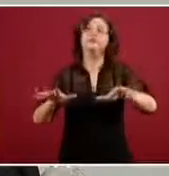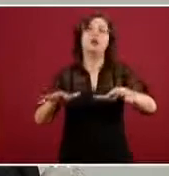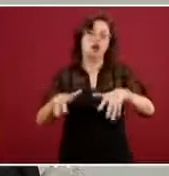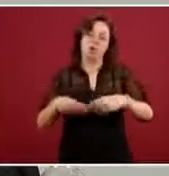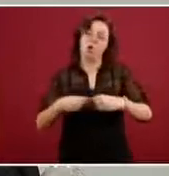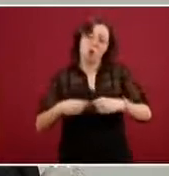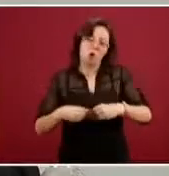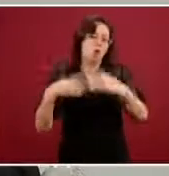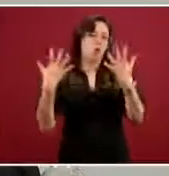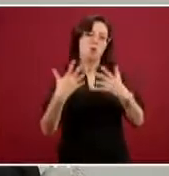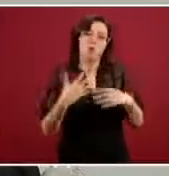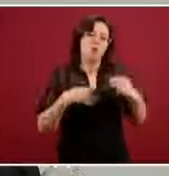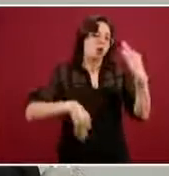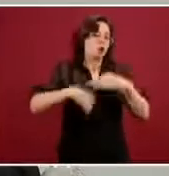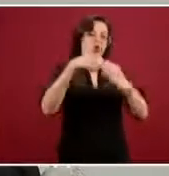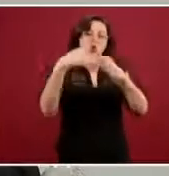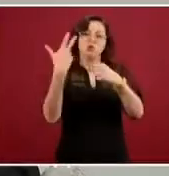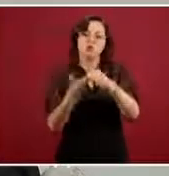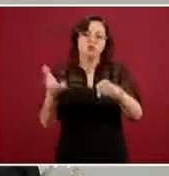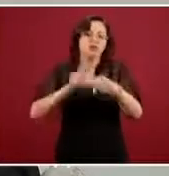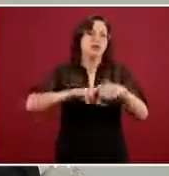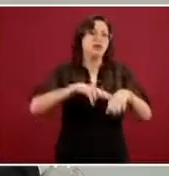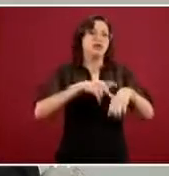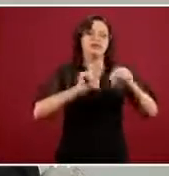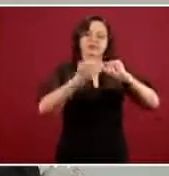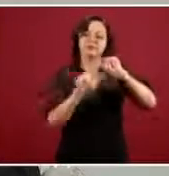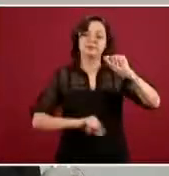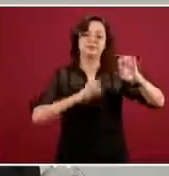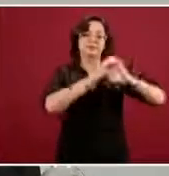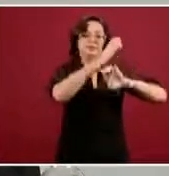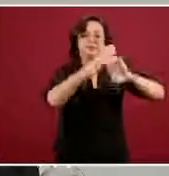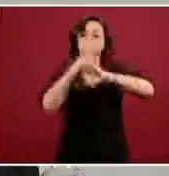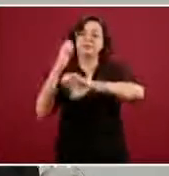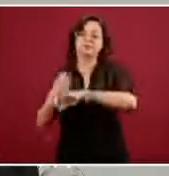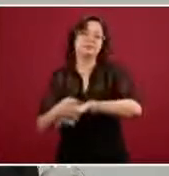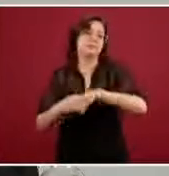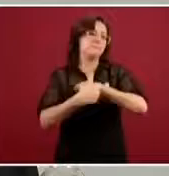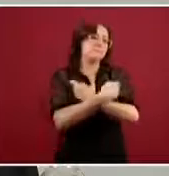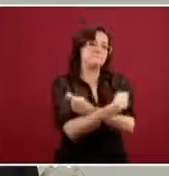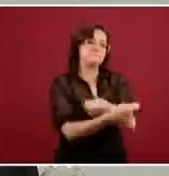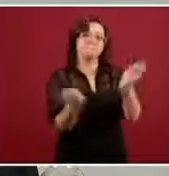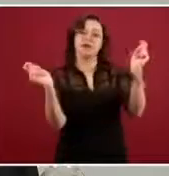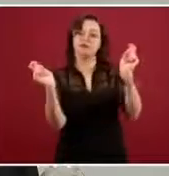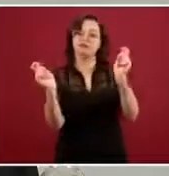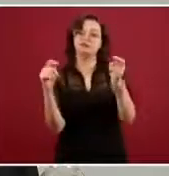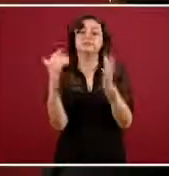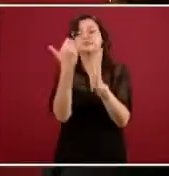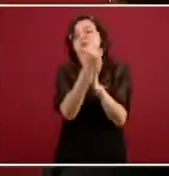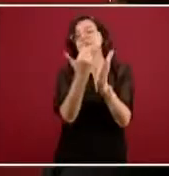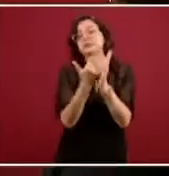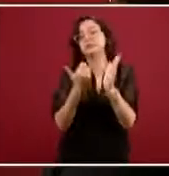la idea es de que todas las entidades federativas tengan un marco de referencia. Es una guía.